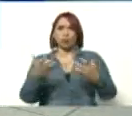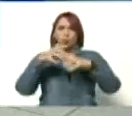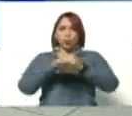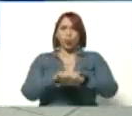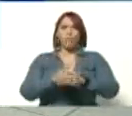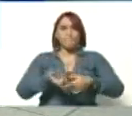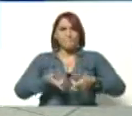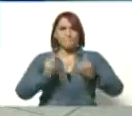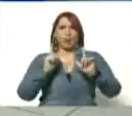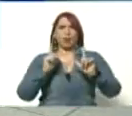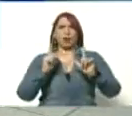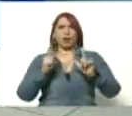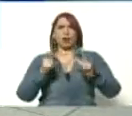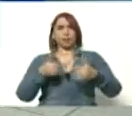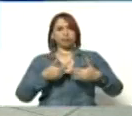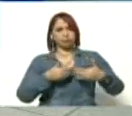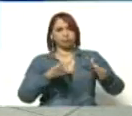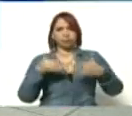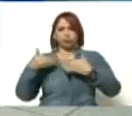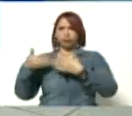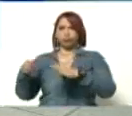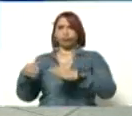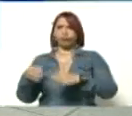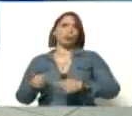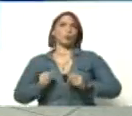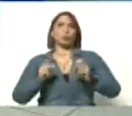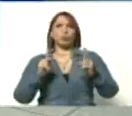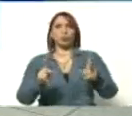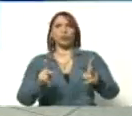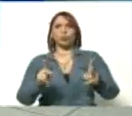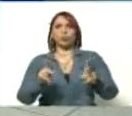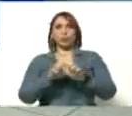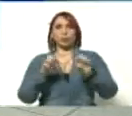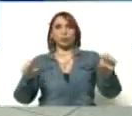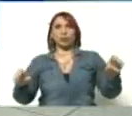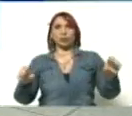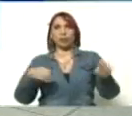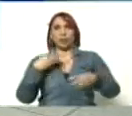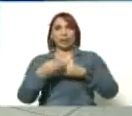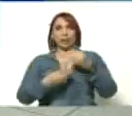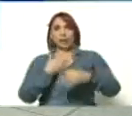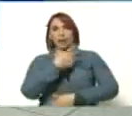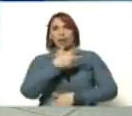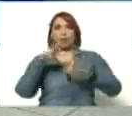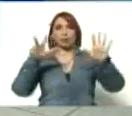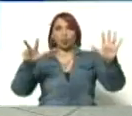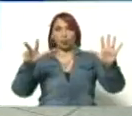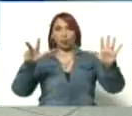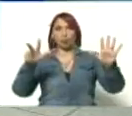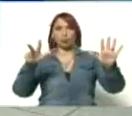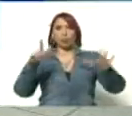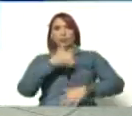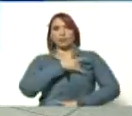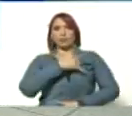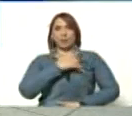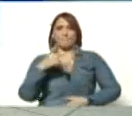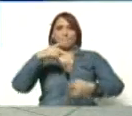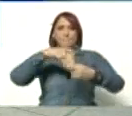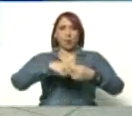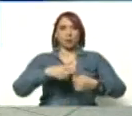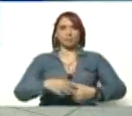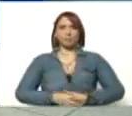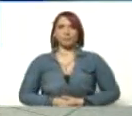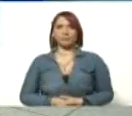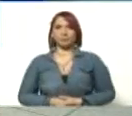permite poner a disposición una oferta educativa que hace énfasis a 38 carreras priorizadas. Estas